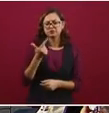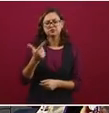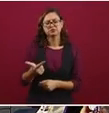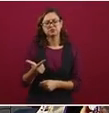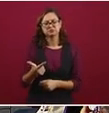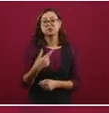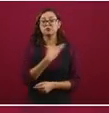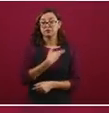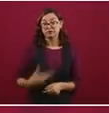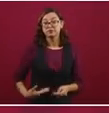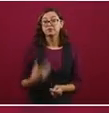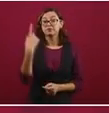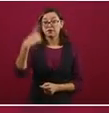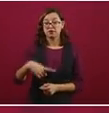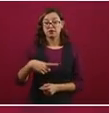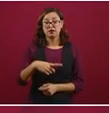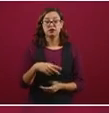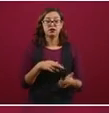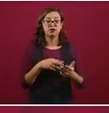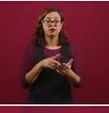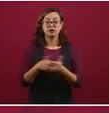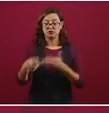humanos.